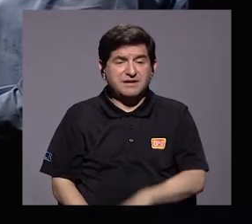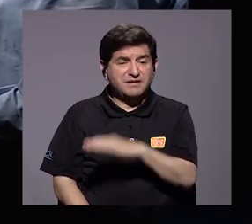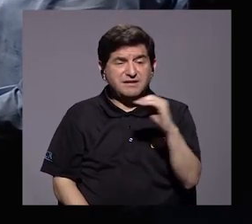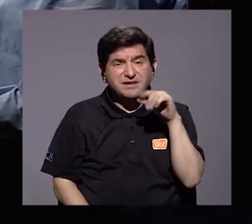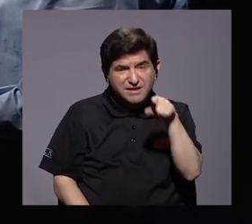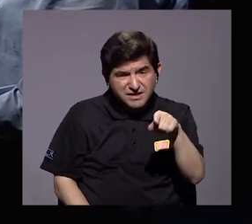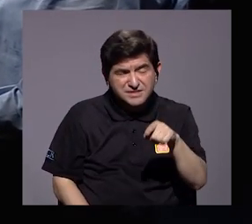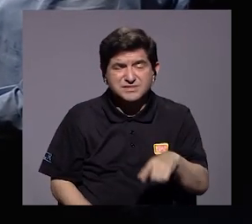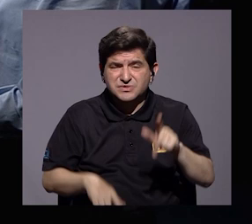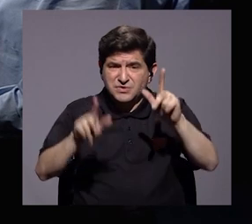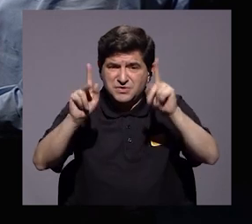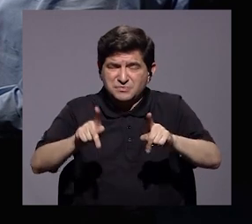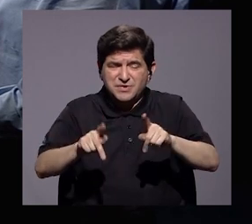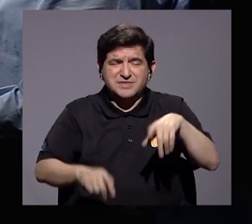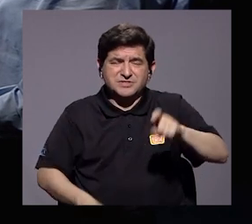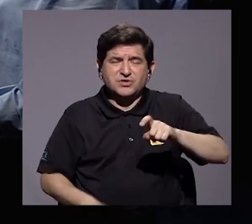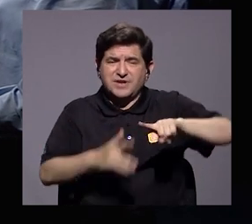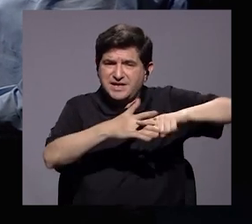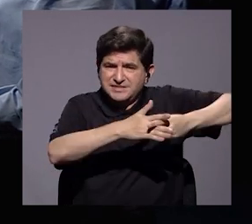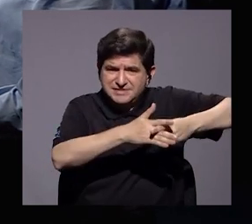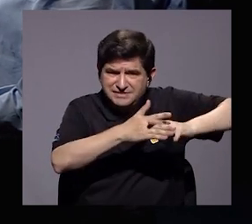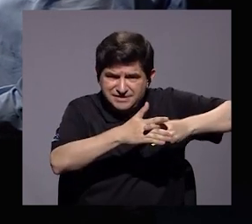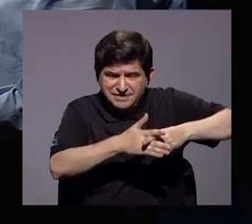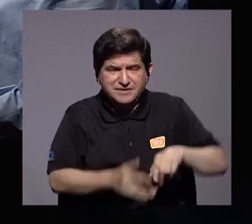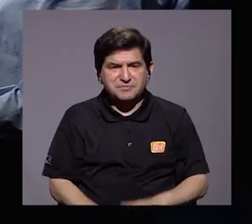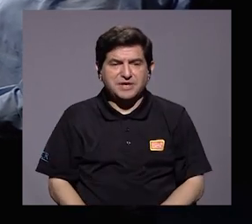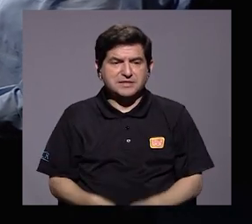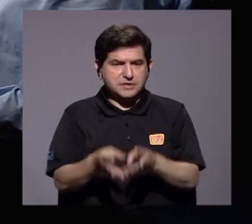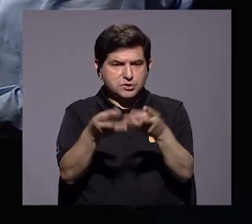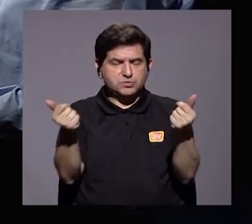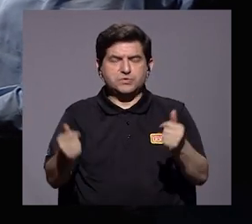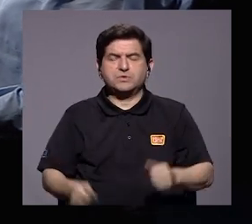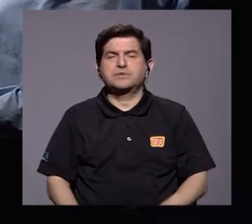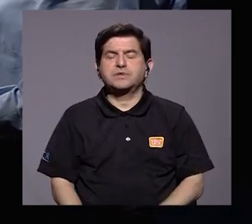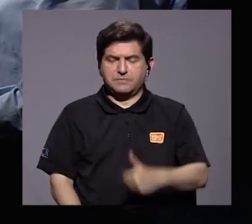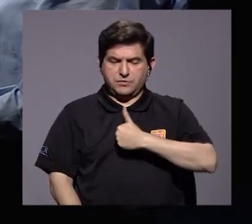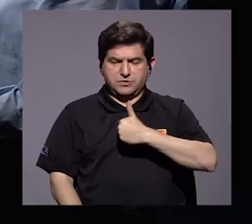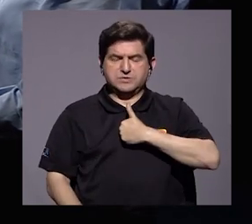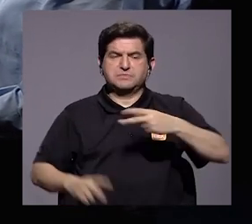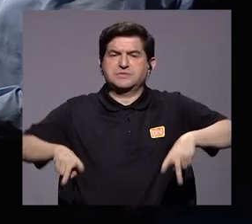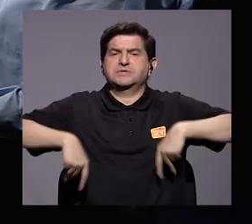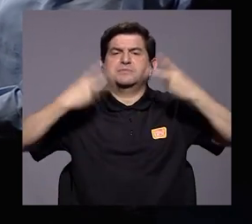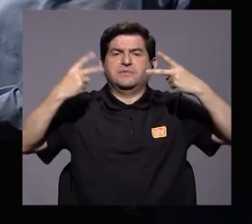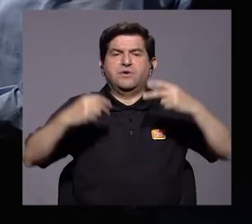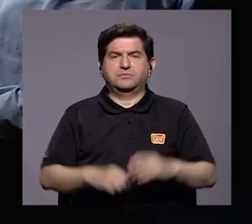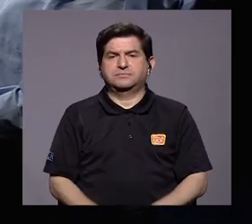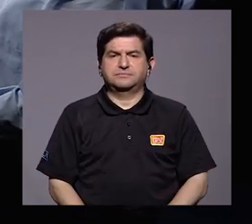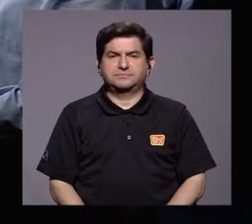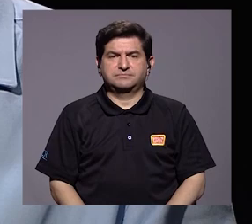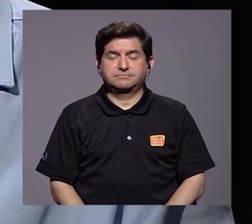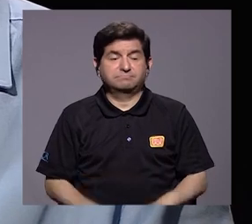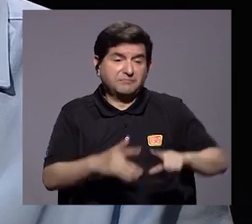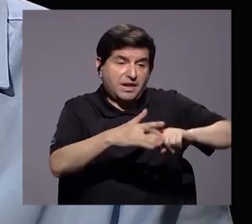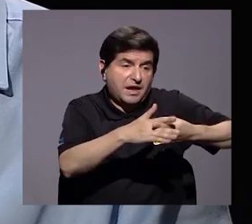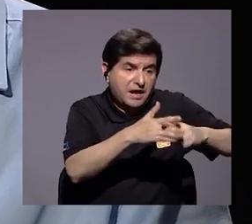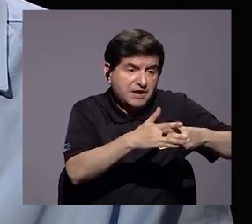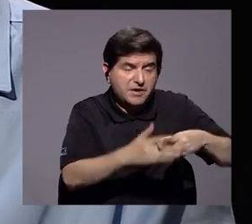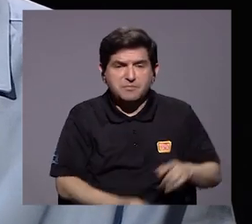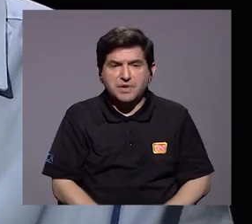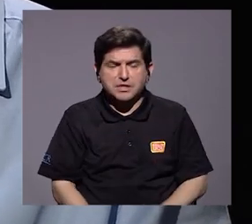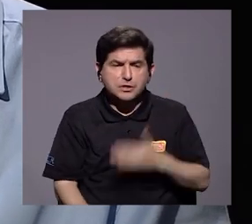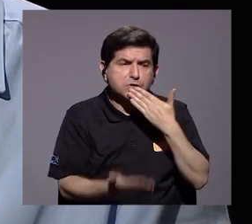a las personas hay que darles las herramientas necesarias para que se resuelva en su vida por sus propios medios ya sea